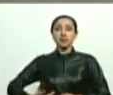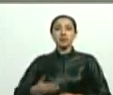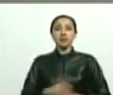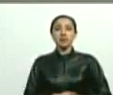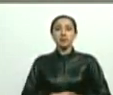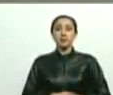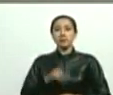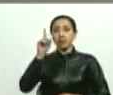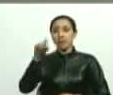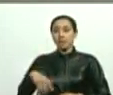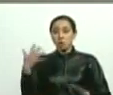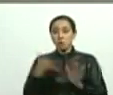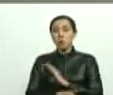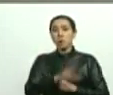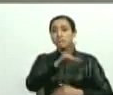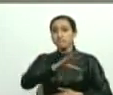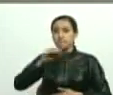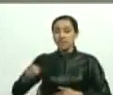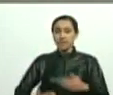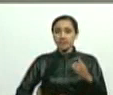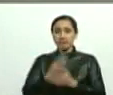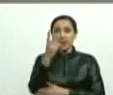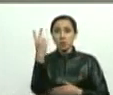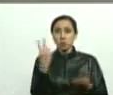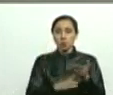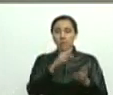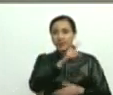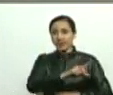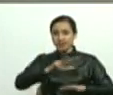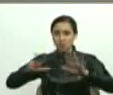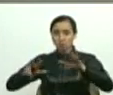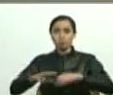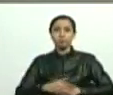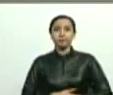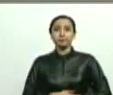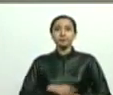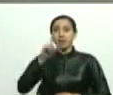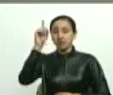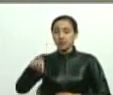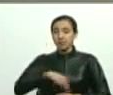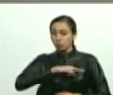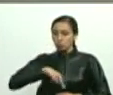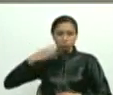fijadas para el 20 de mayo de 2018. Y fuimos.